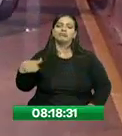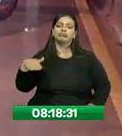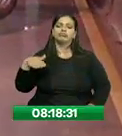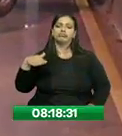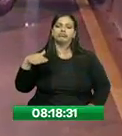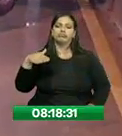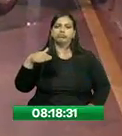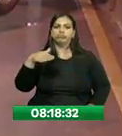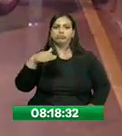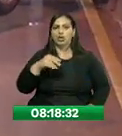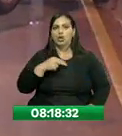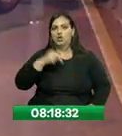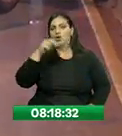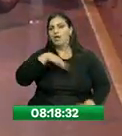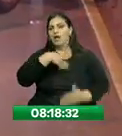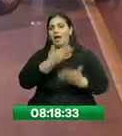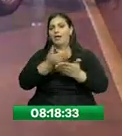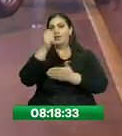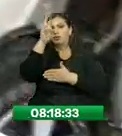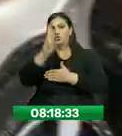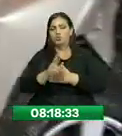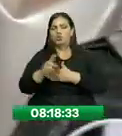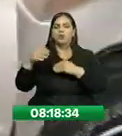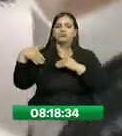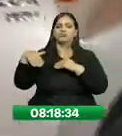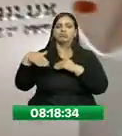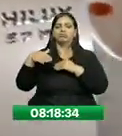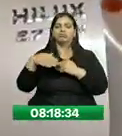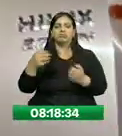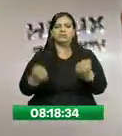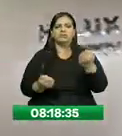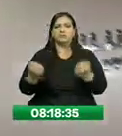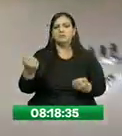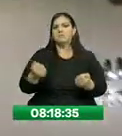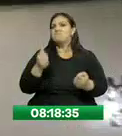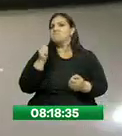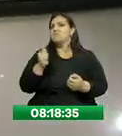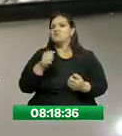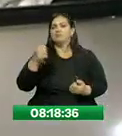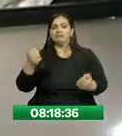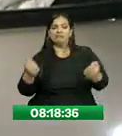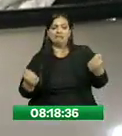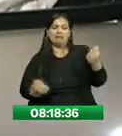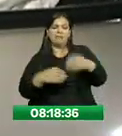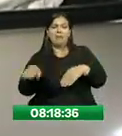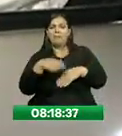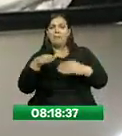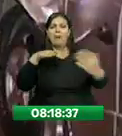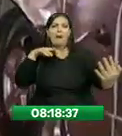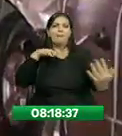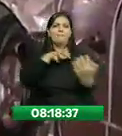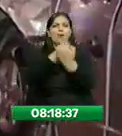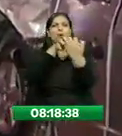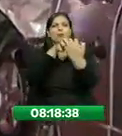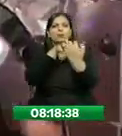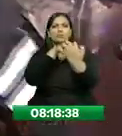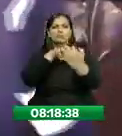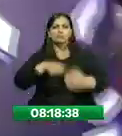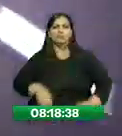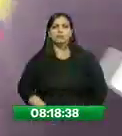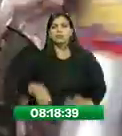razones desconocidas perdió carril de circulación e invadió carril sentido contrario, ¿no? ¿En qué condiciones están los